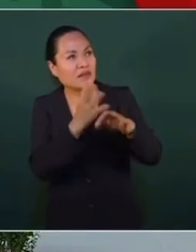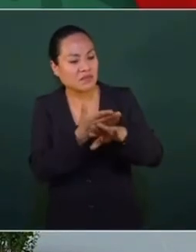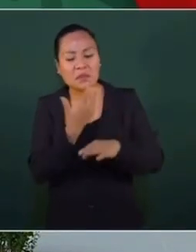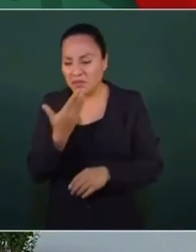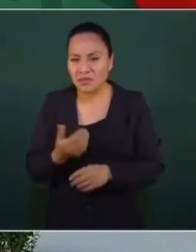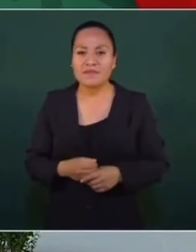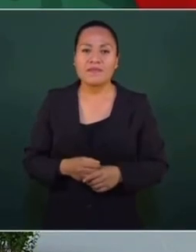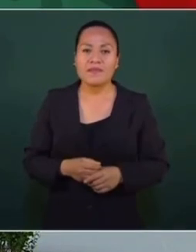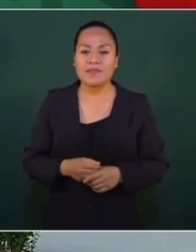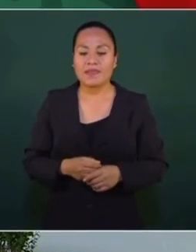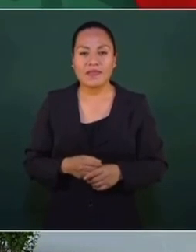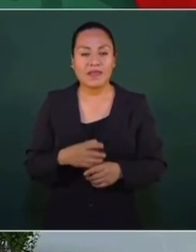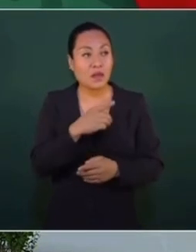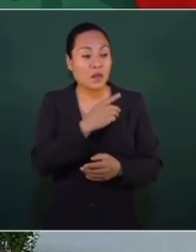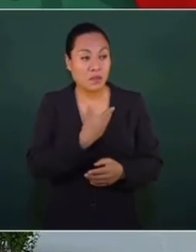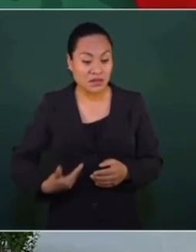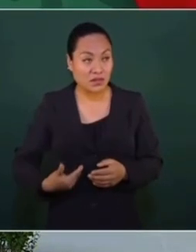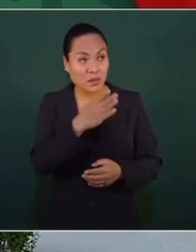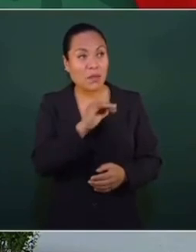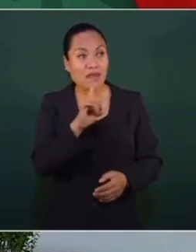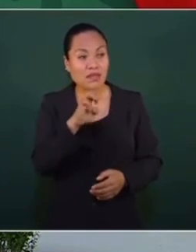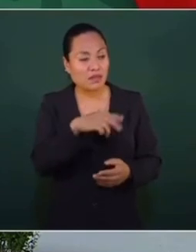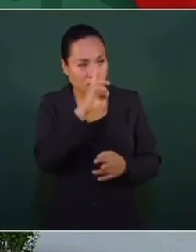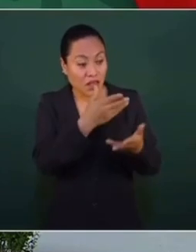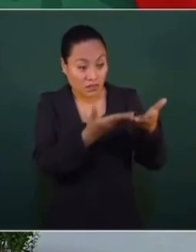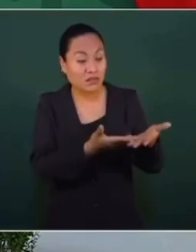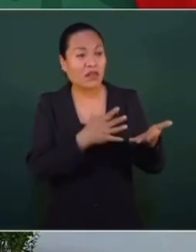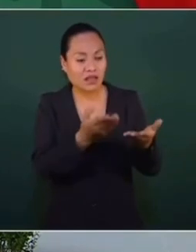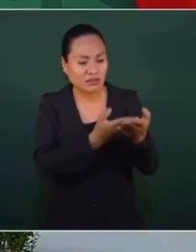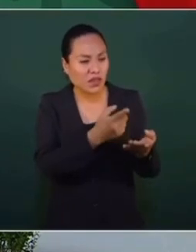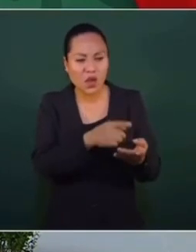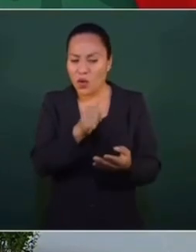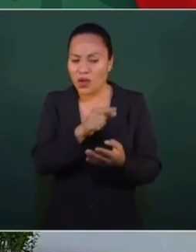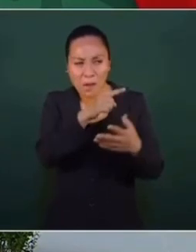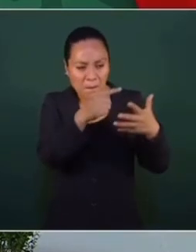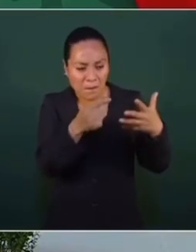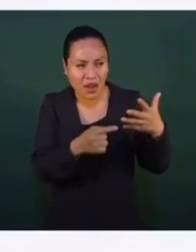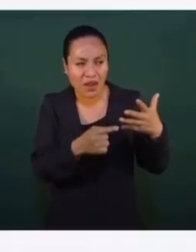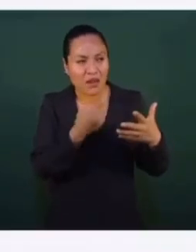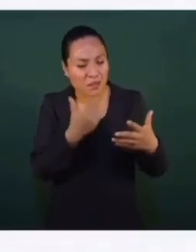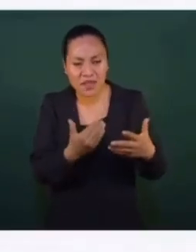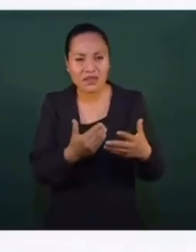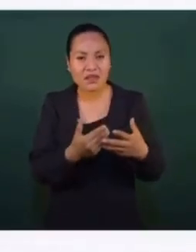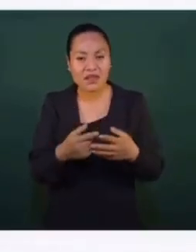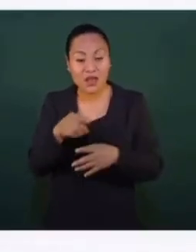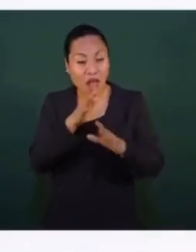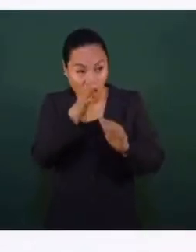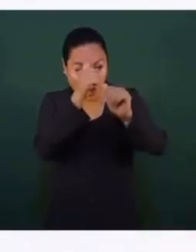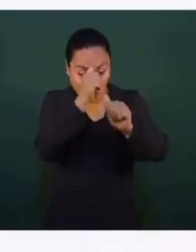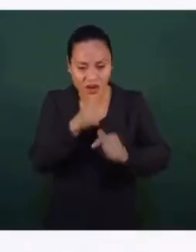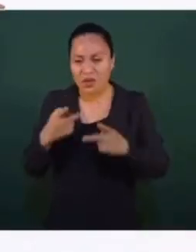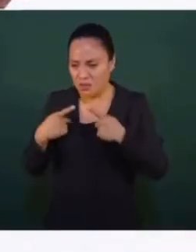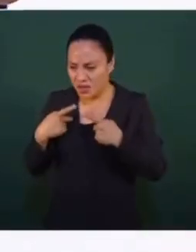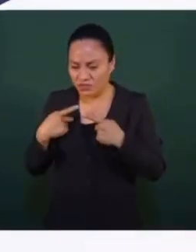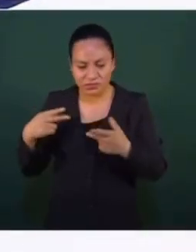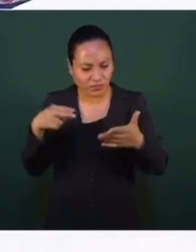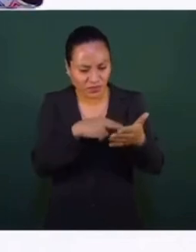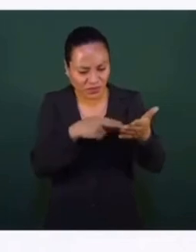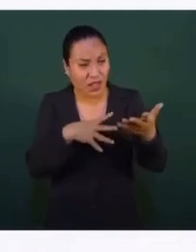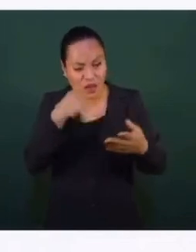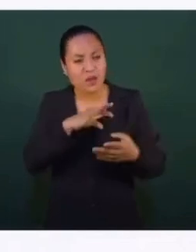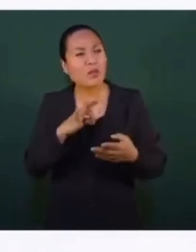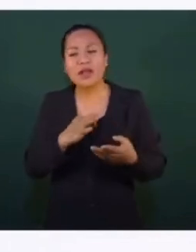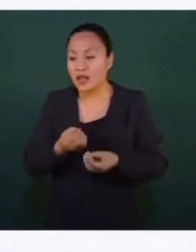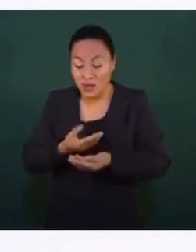A las medidas señaladas agrego, señor presidente Biden, otra que consideramos muy eficaz, suscribir acuerdos con los inscritos en estos